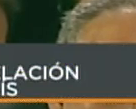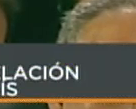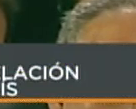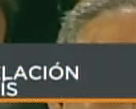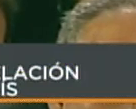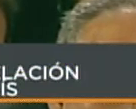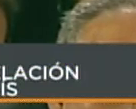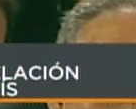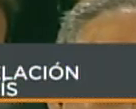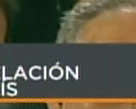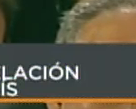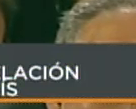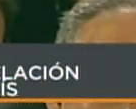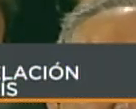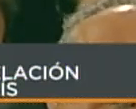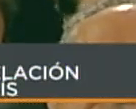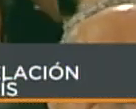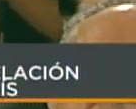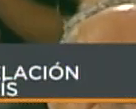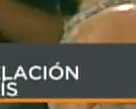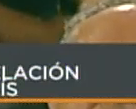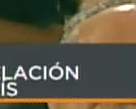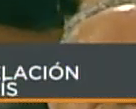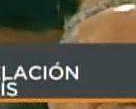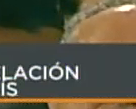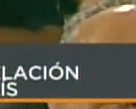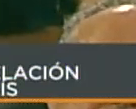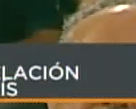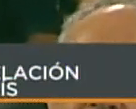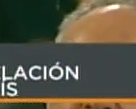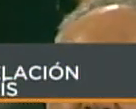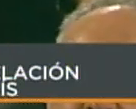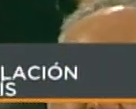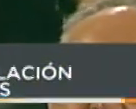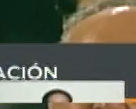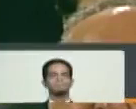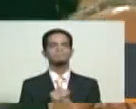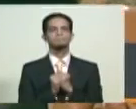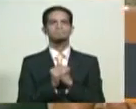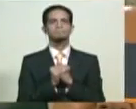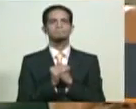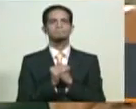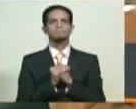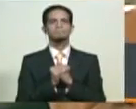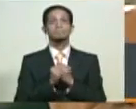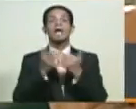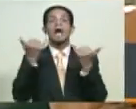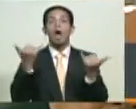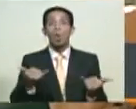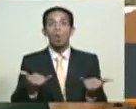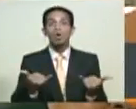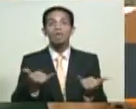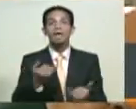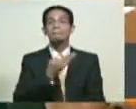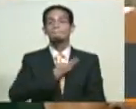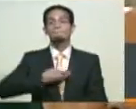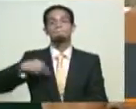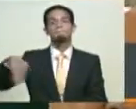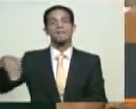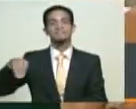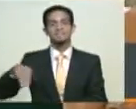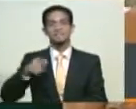la importancia de apoyar y promover una banca privada,